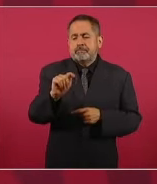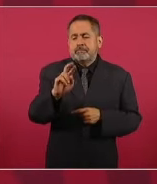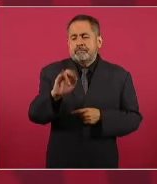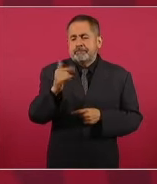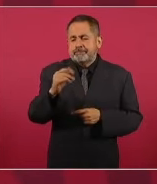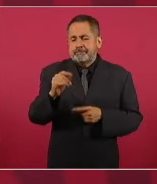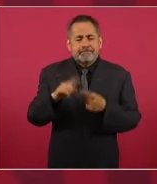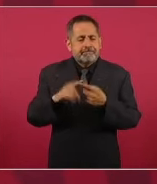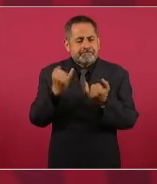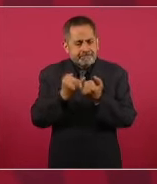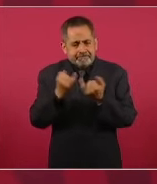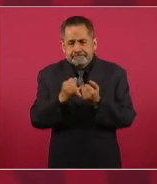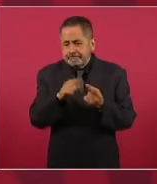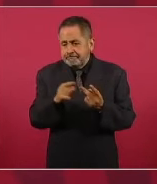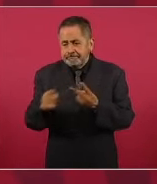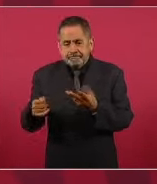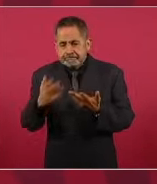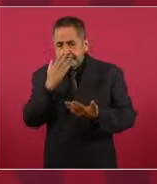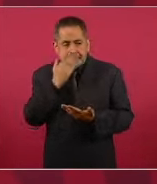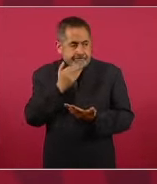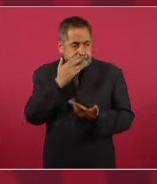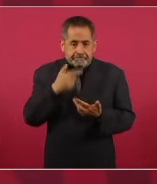con otros alimentos.